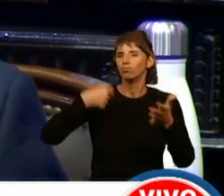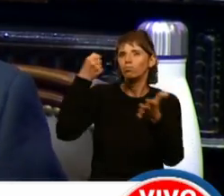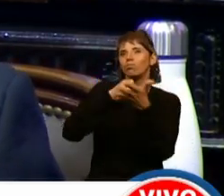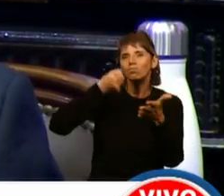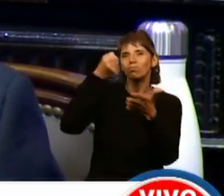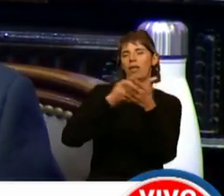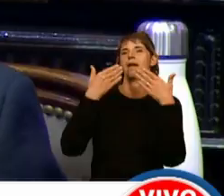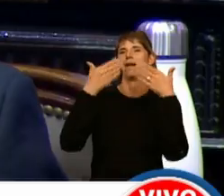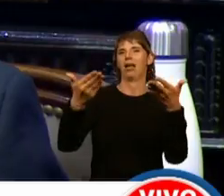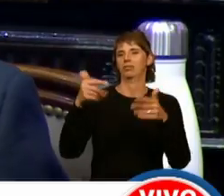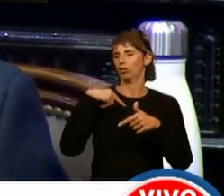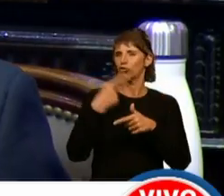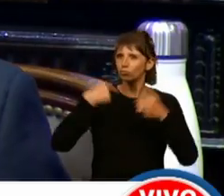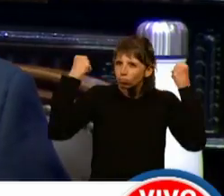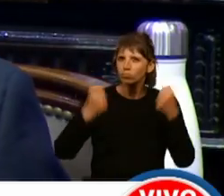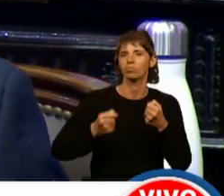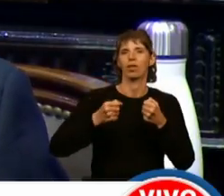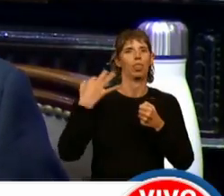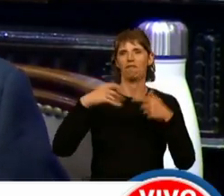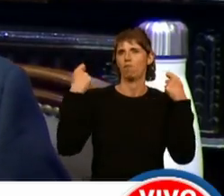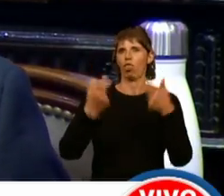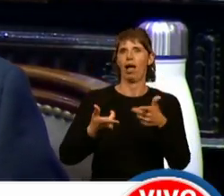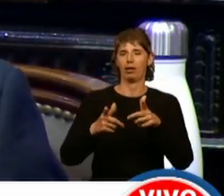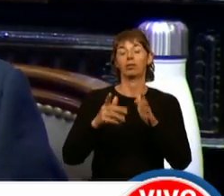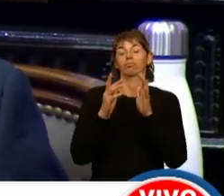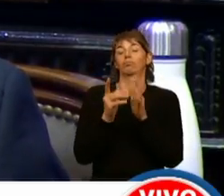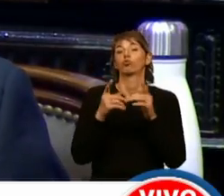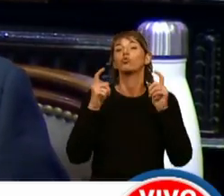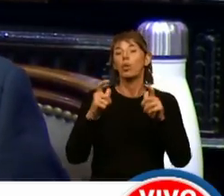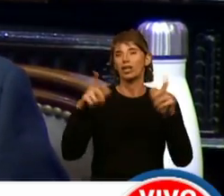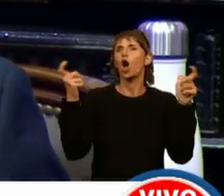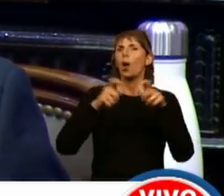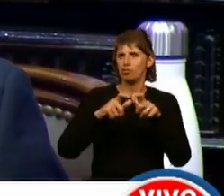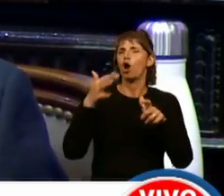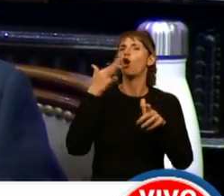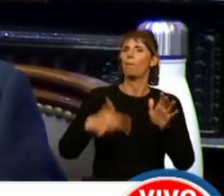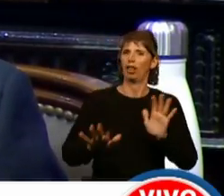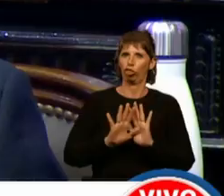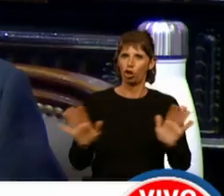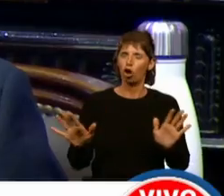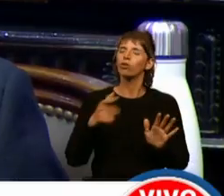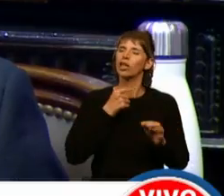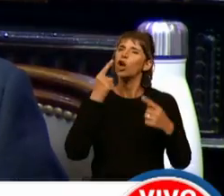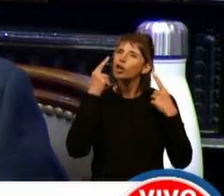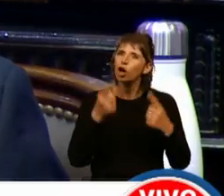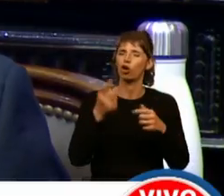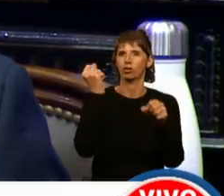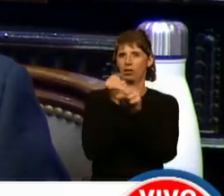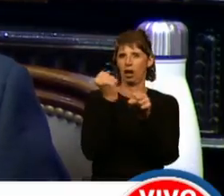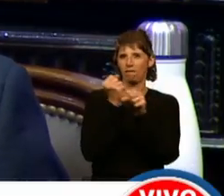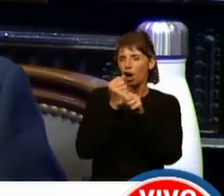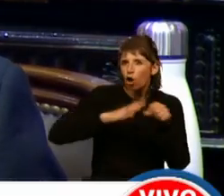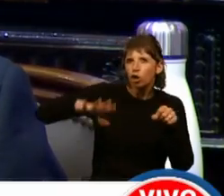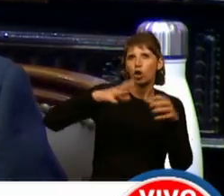escribimos que era justo y así fue entendido por la comisión y realmente quiero reconocer el trabajo de todos los bloques